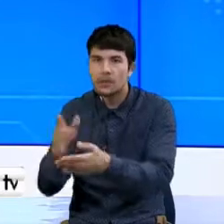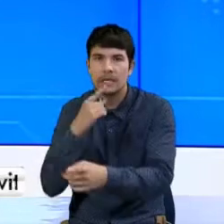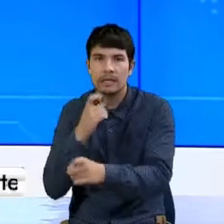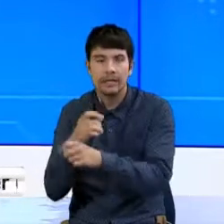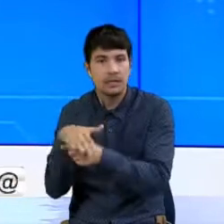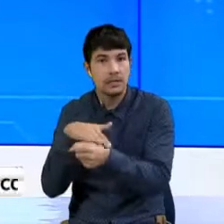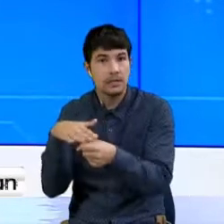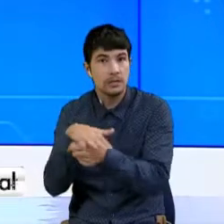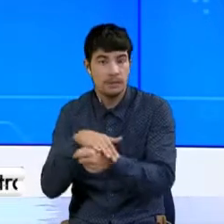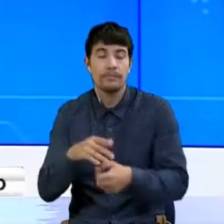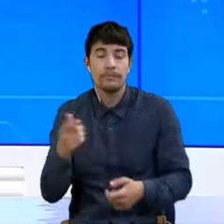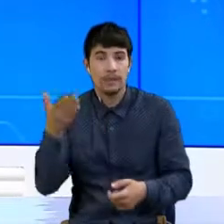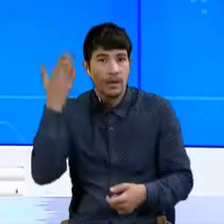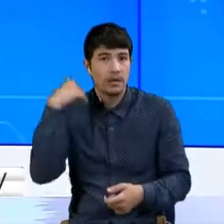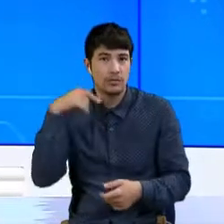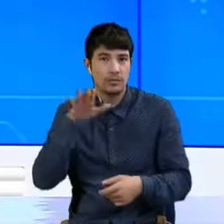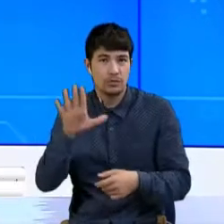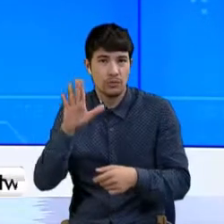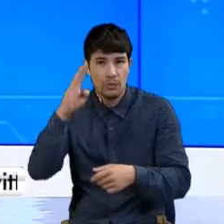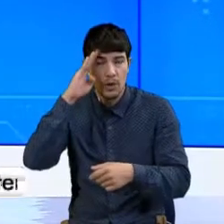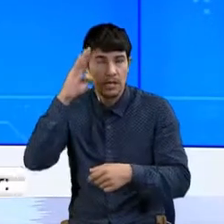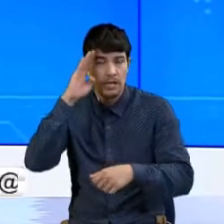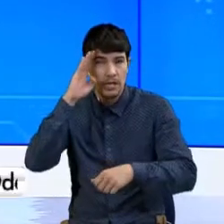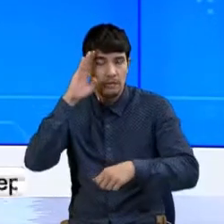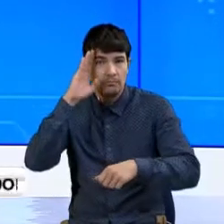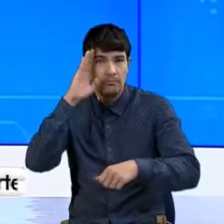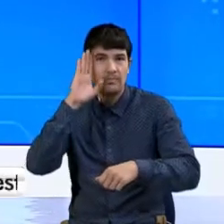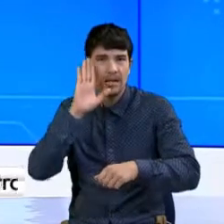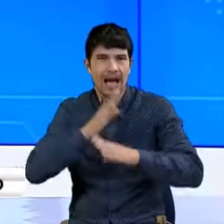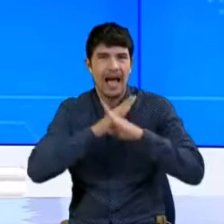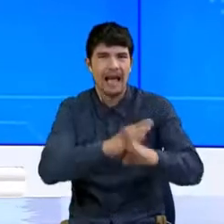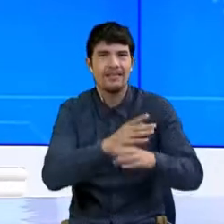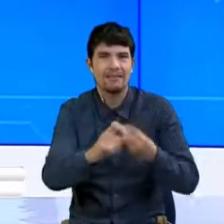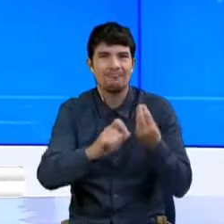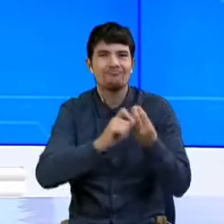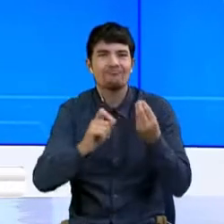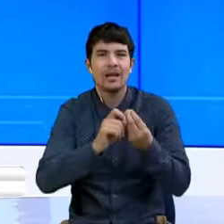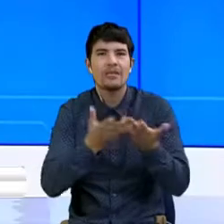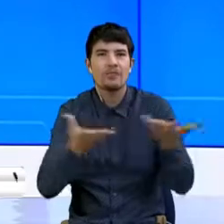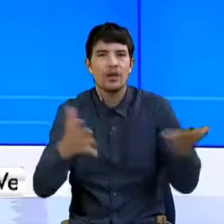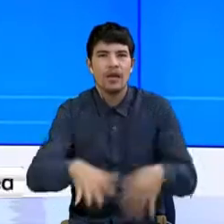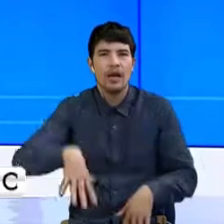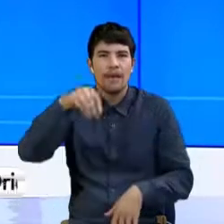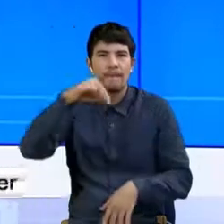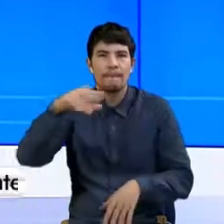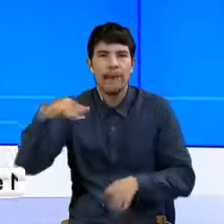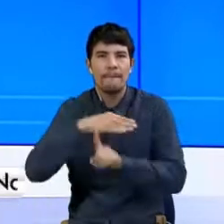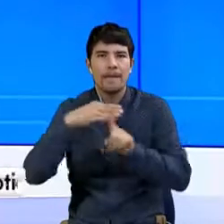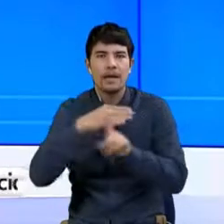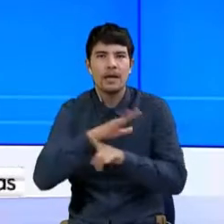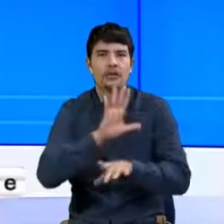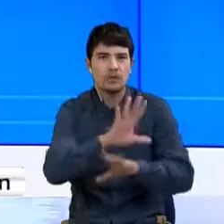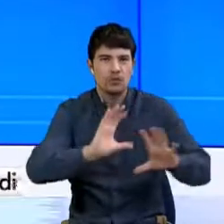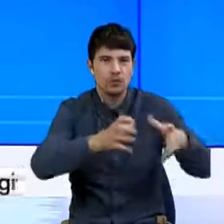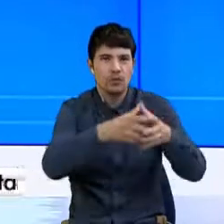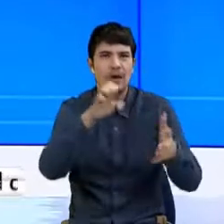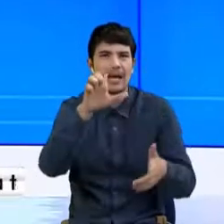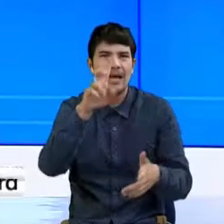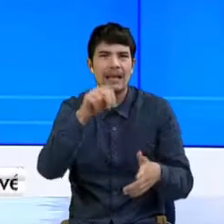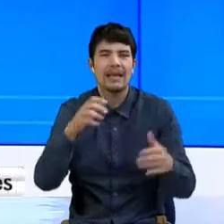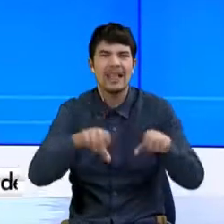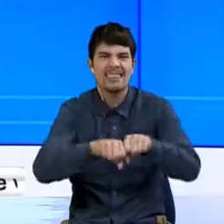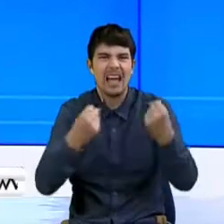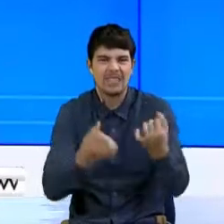y en las últimas horas un fuerte golpe propinó la policía de antinarcóticos en el magdalena medio el grupo guerrillero ln con la destrucción de